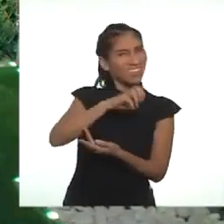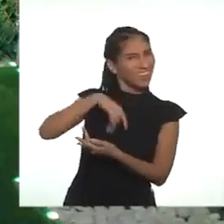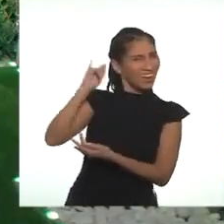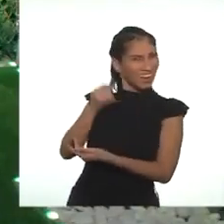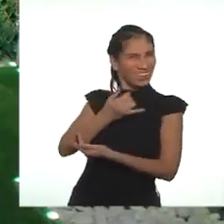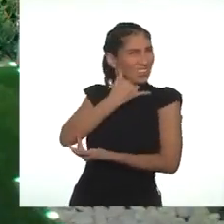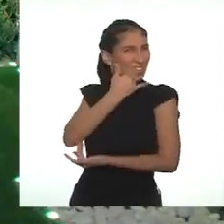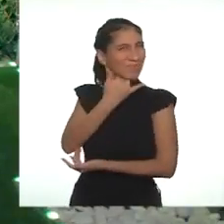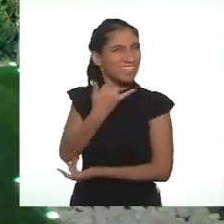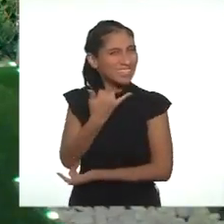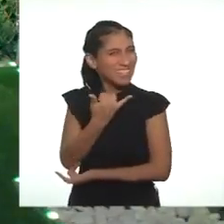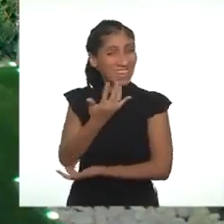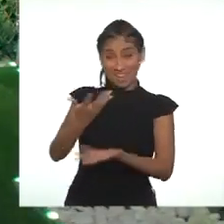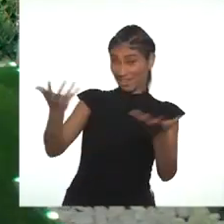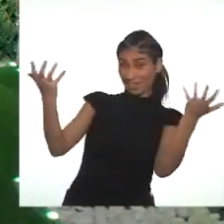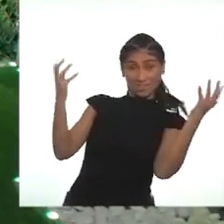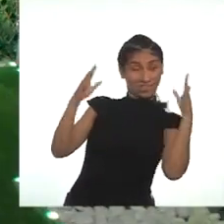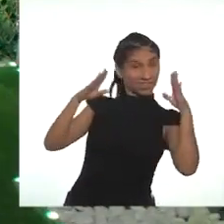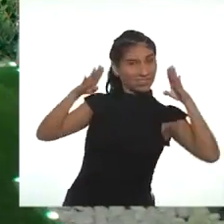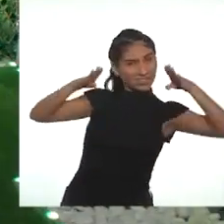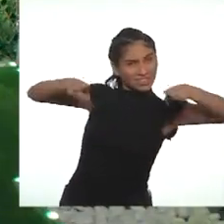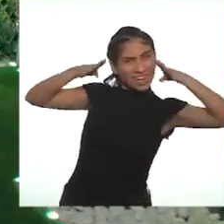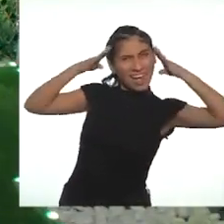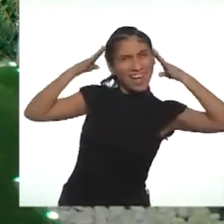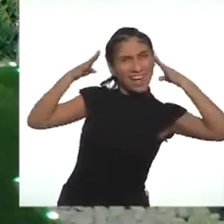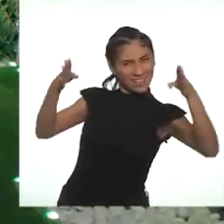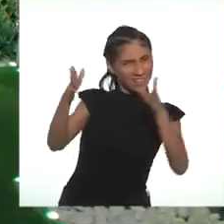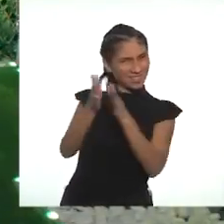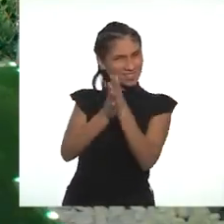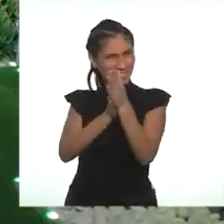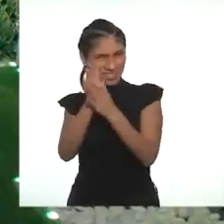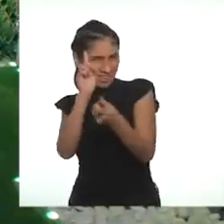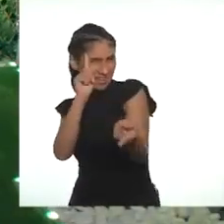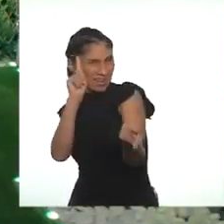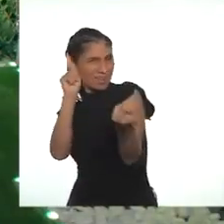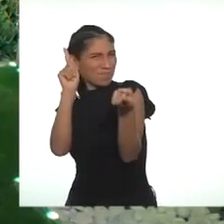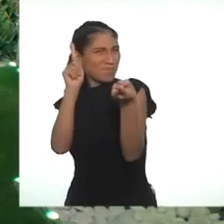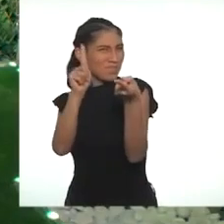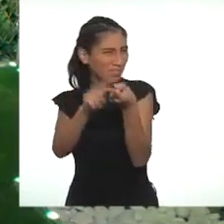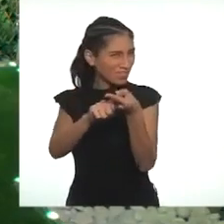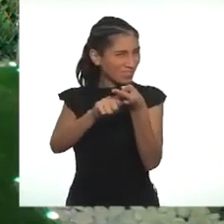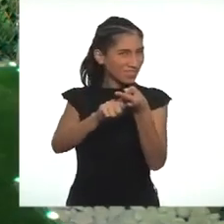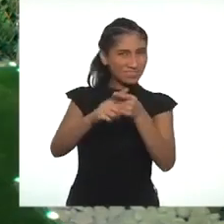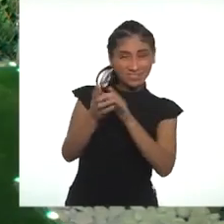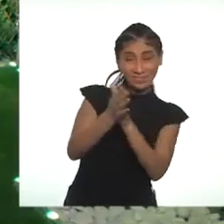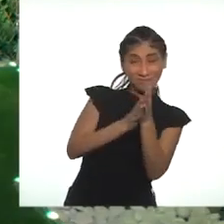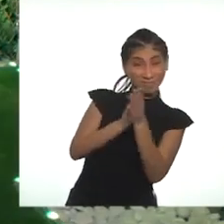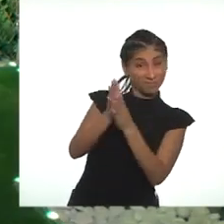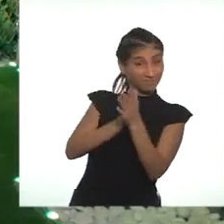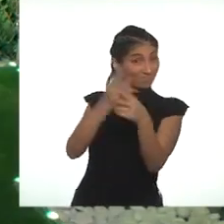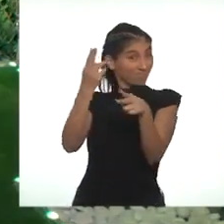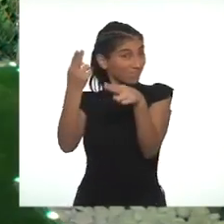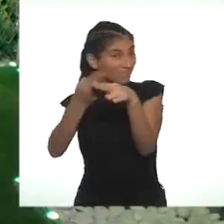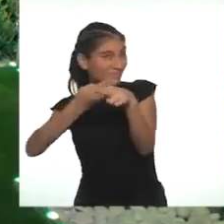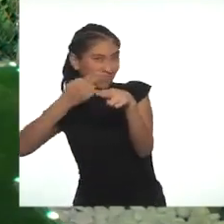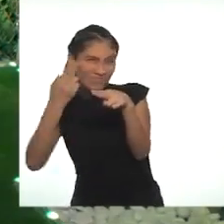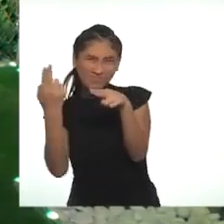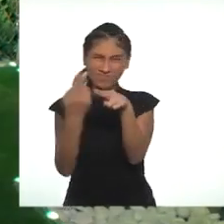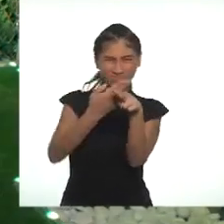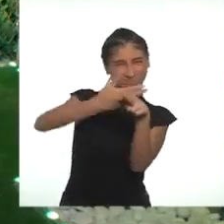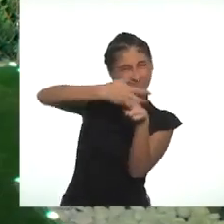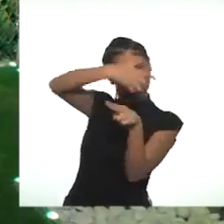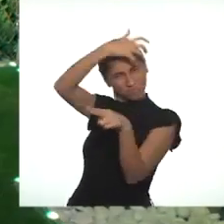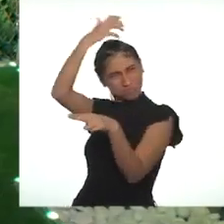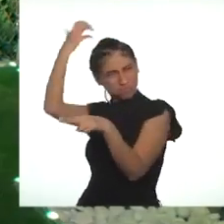¿Pecao? ¿Qué pasa? Atender la misión deben. Pronto